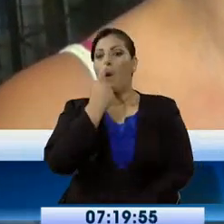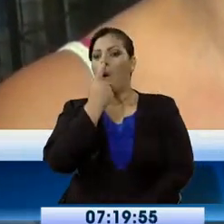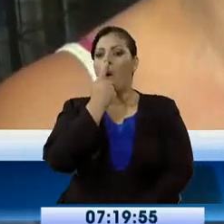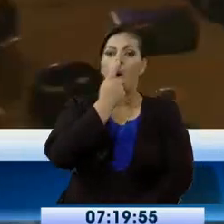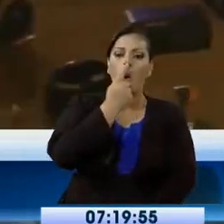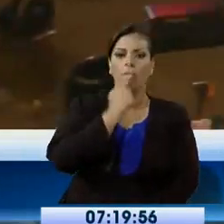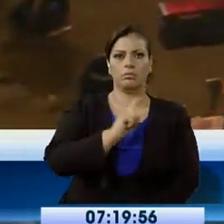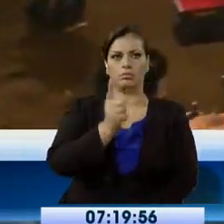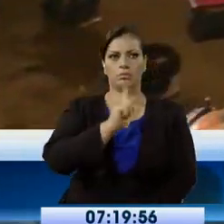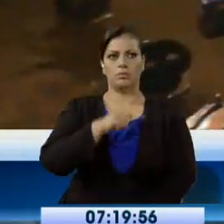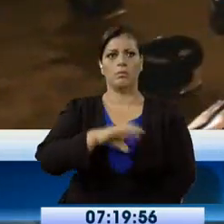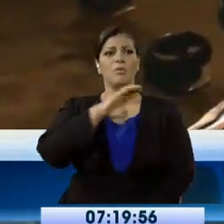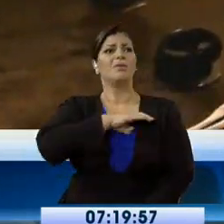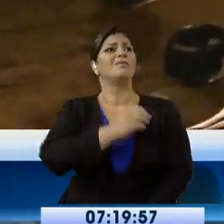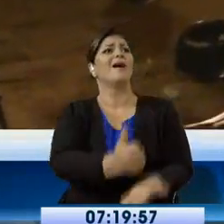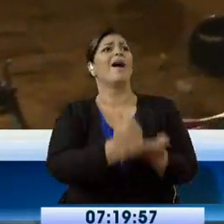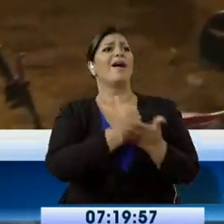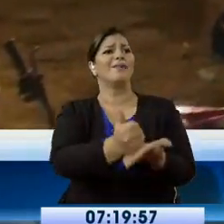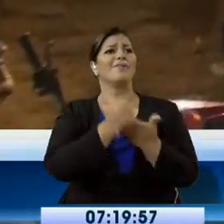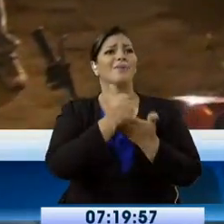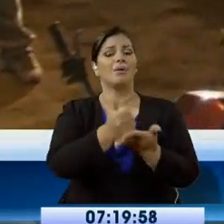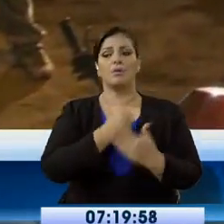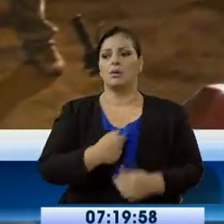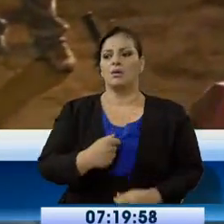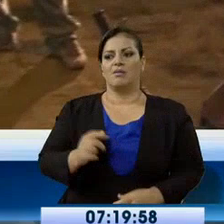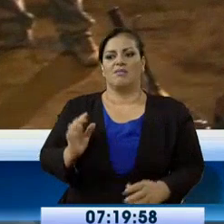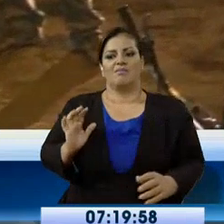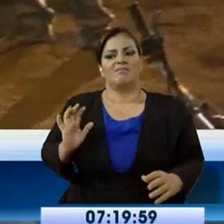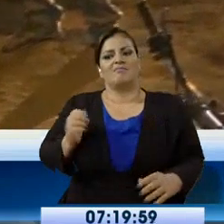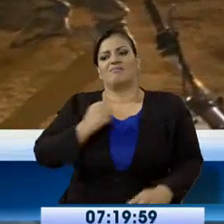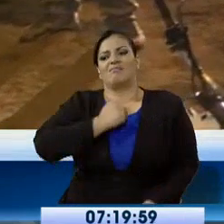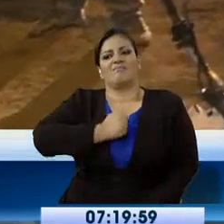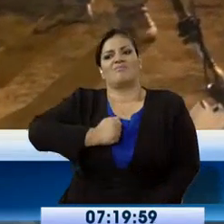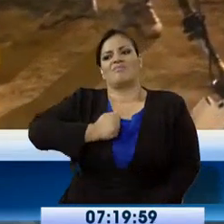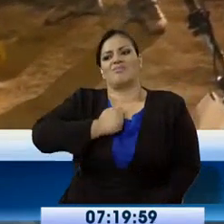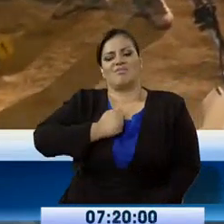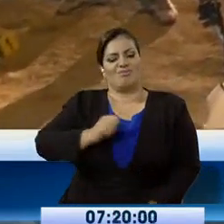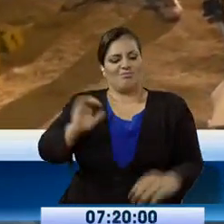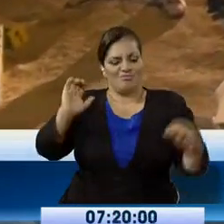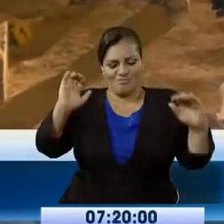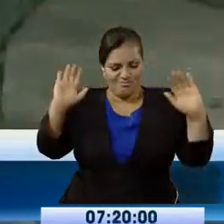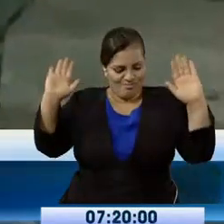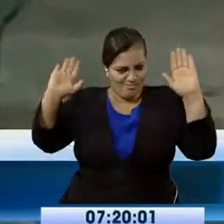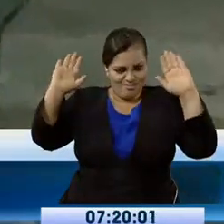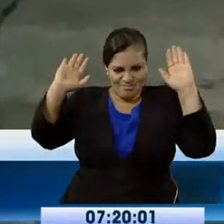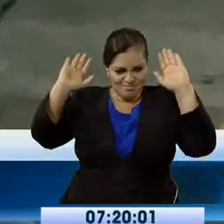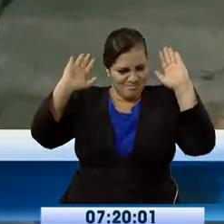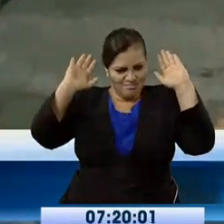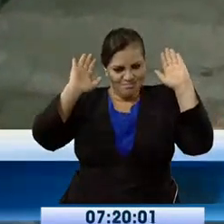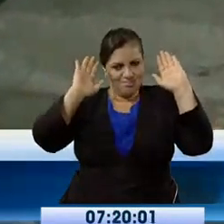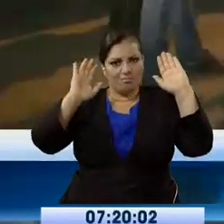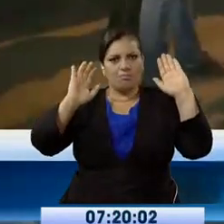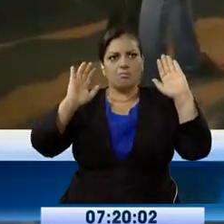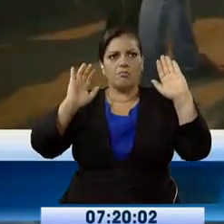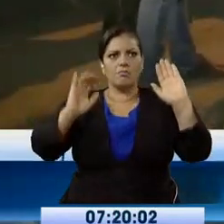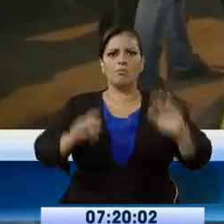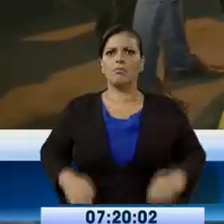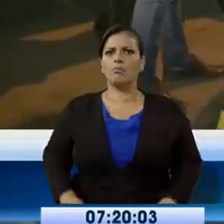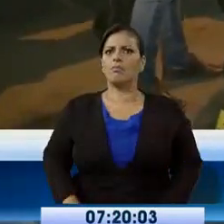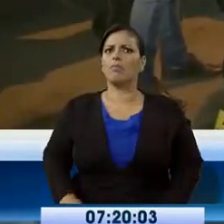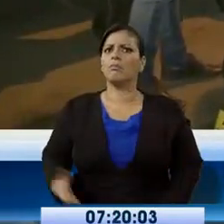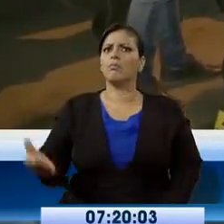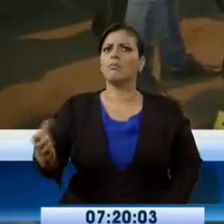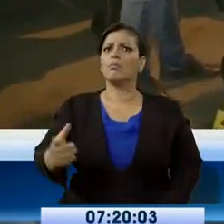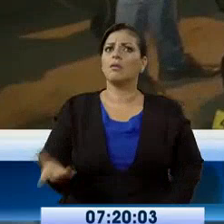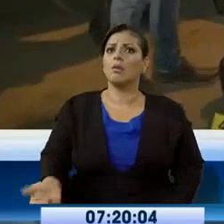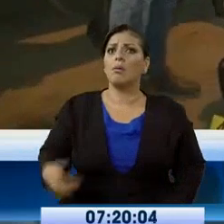policía pedía ayuda, que nosotros lo ayudemos, pero en sí nosotros no pudimos reaccionar porque usted sabe que esto es algo delicado. Ellos pueden de repente salir y van